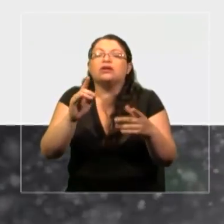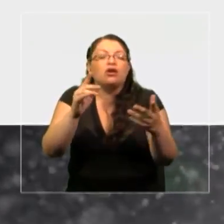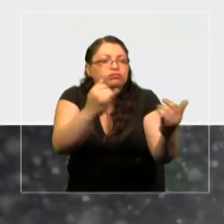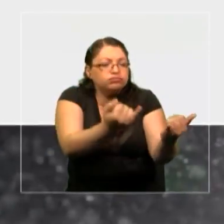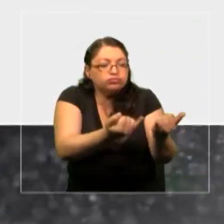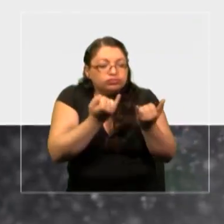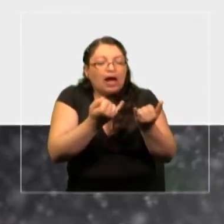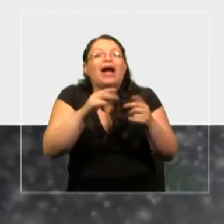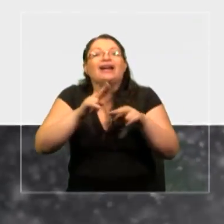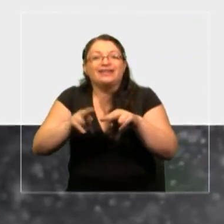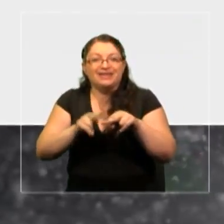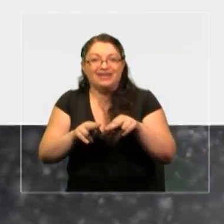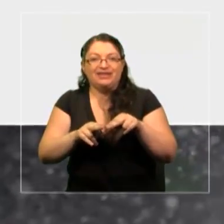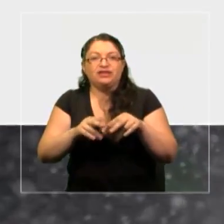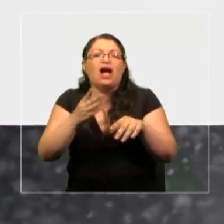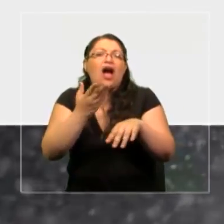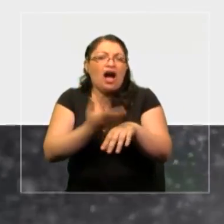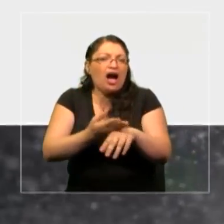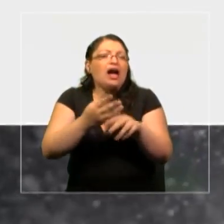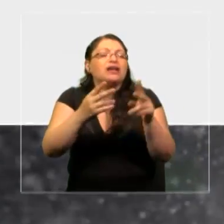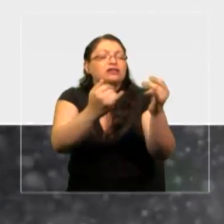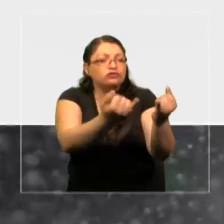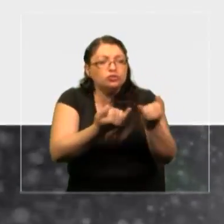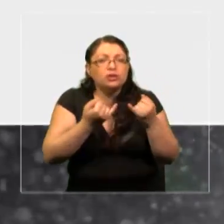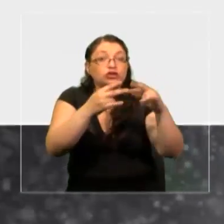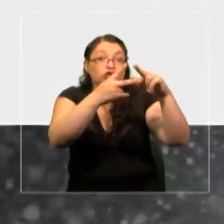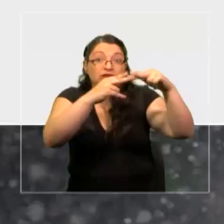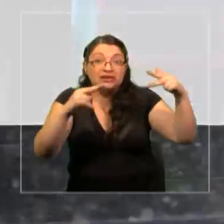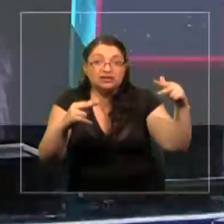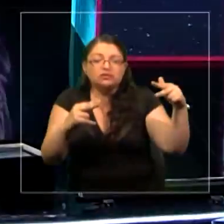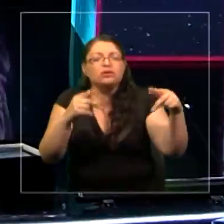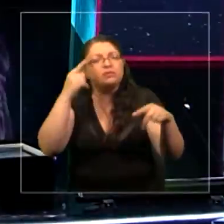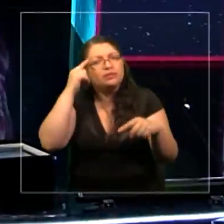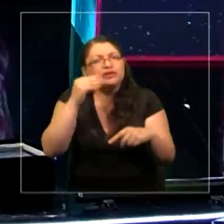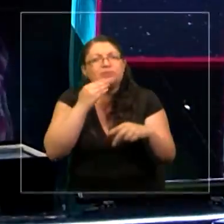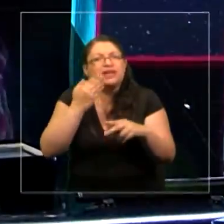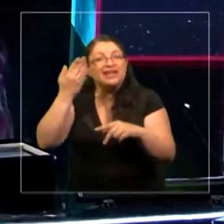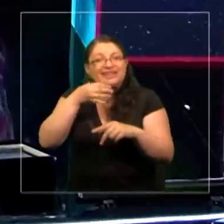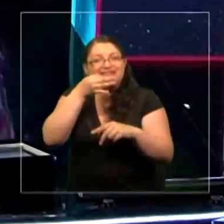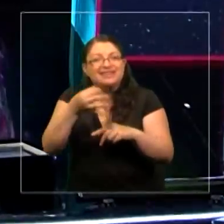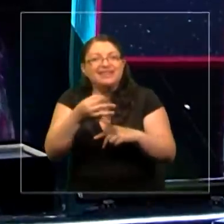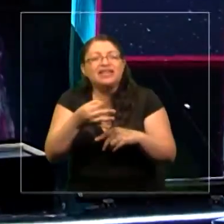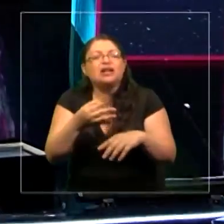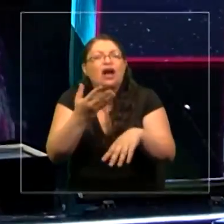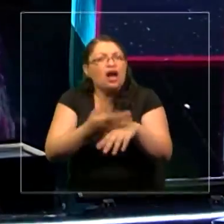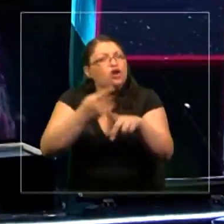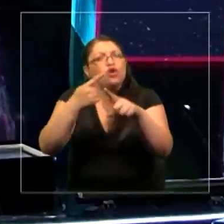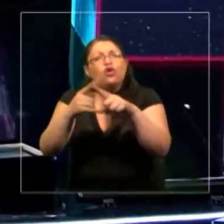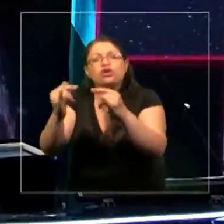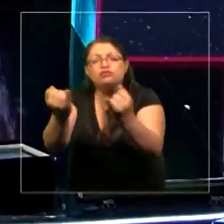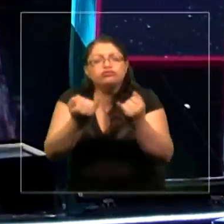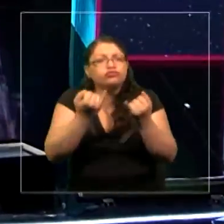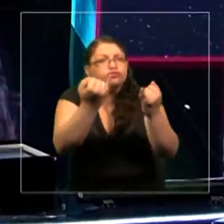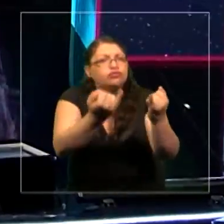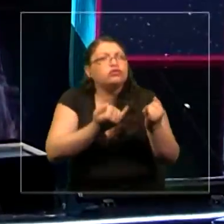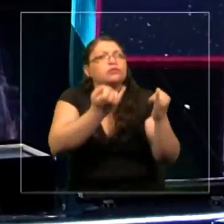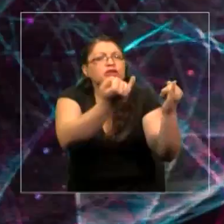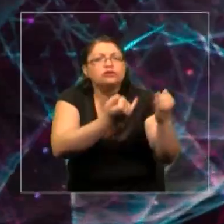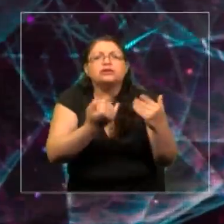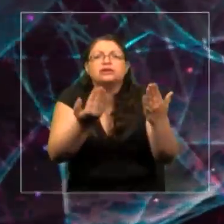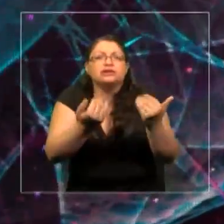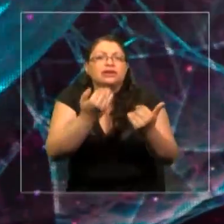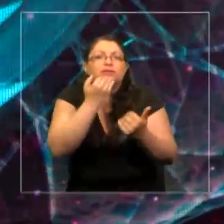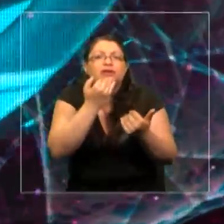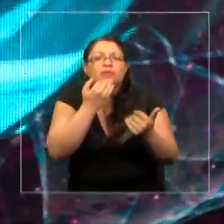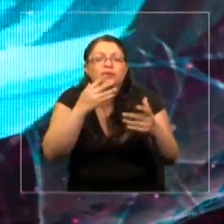Generamos cosas como los datos genómicos, pero también reconocemos, como lo mencioné antes, que hay muchas otras fuentes de datos e informaciones que necesitamos